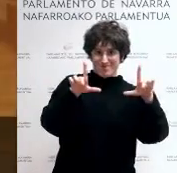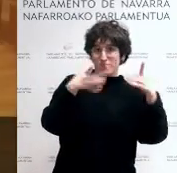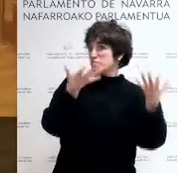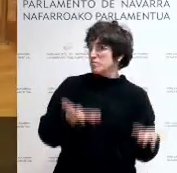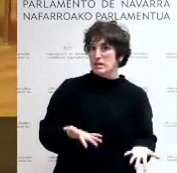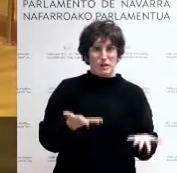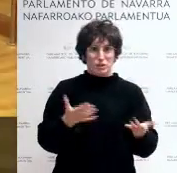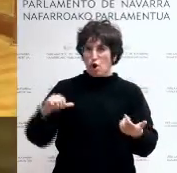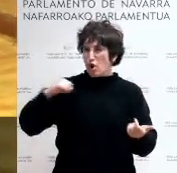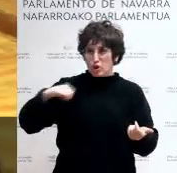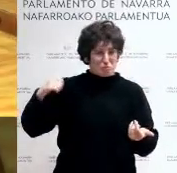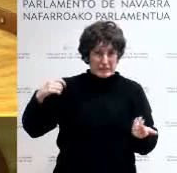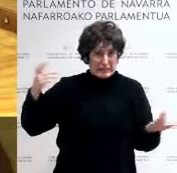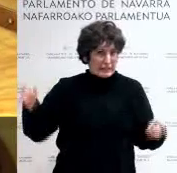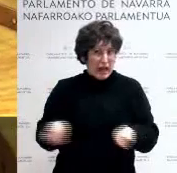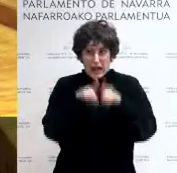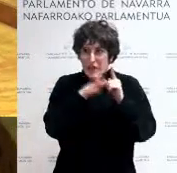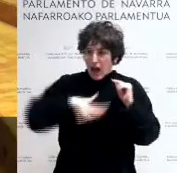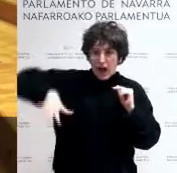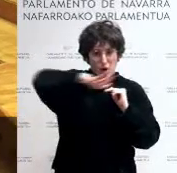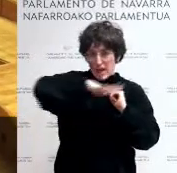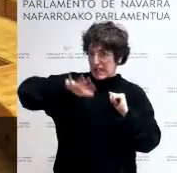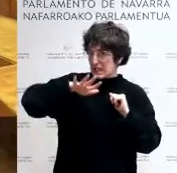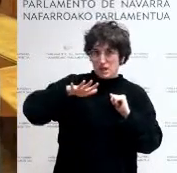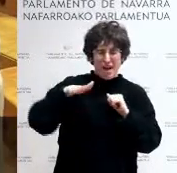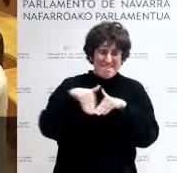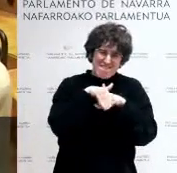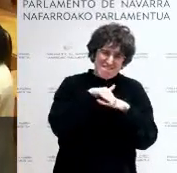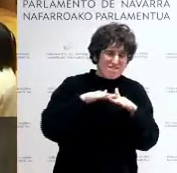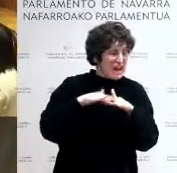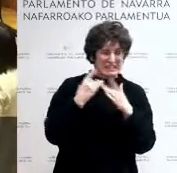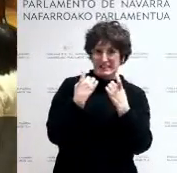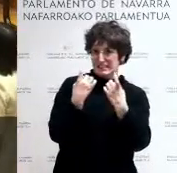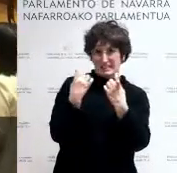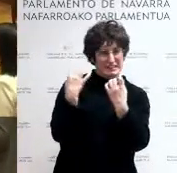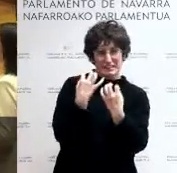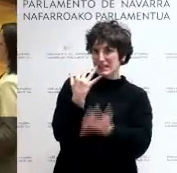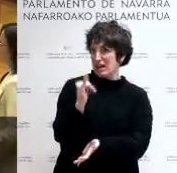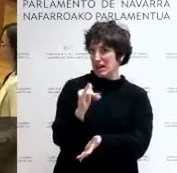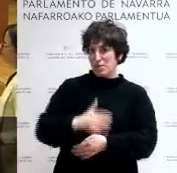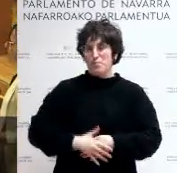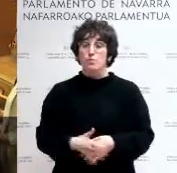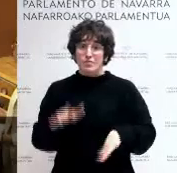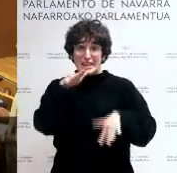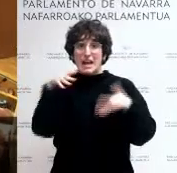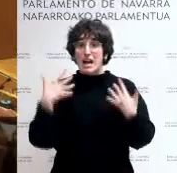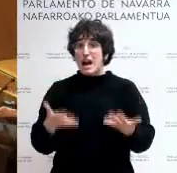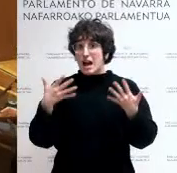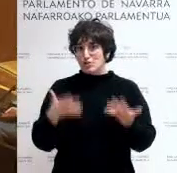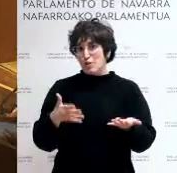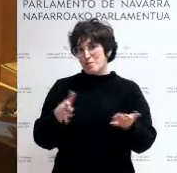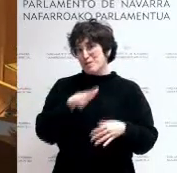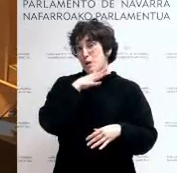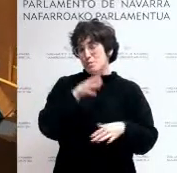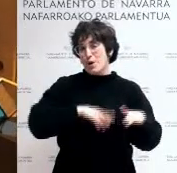cualquier hospital, sea comarcal o no, es algo básico. Si bien es cierto que actualmente el desarrollo tecnológico ha